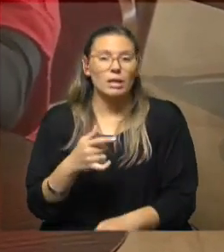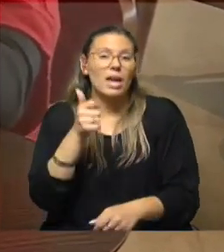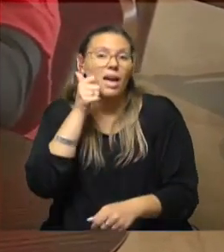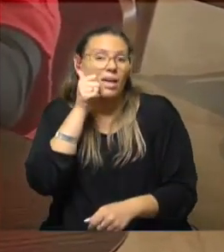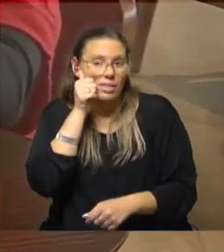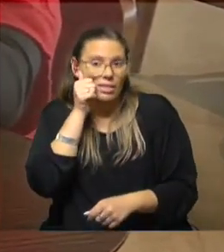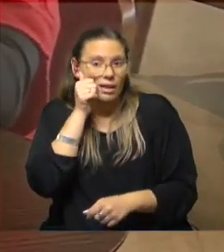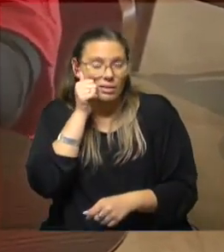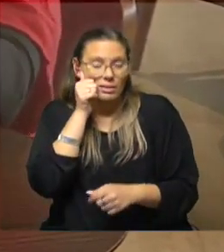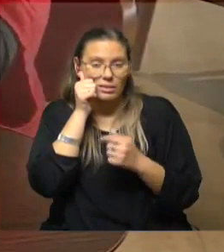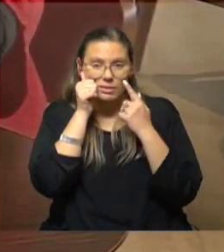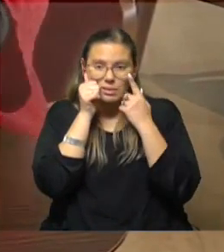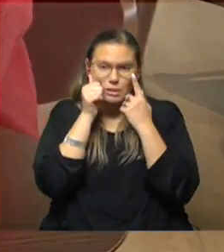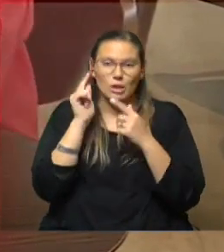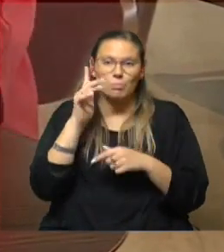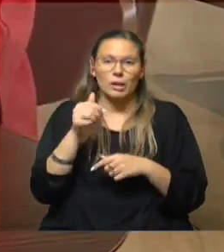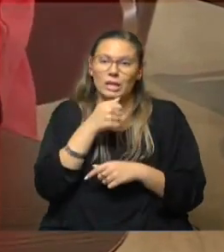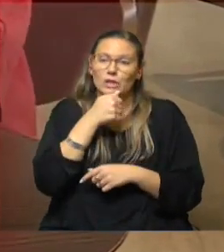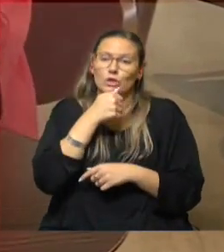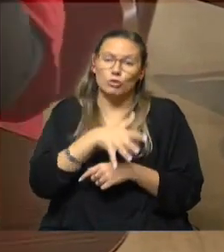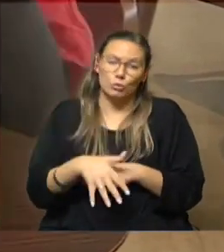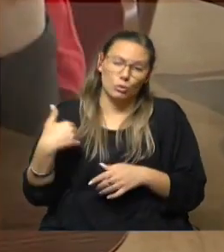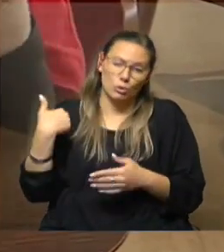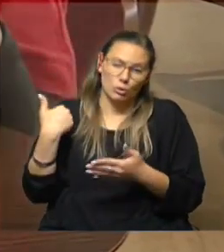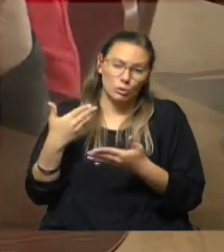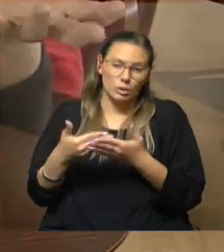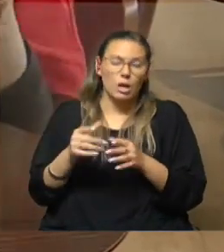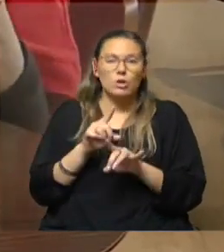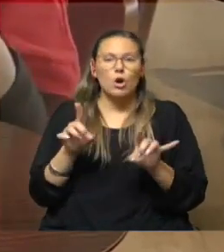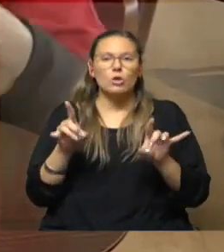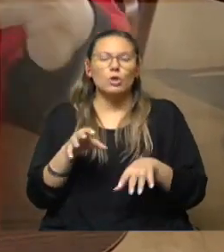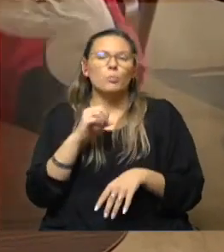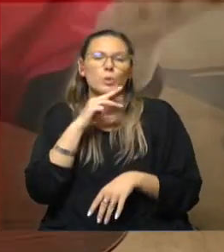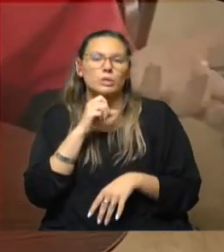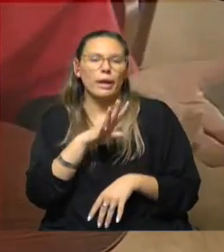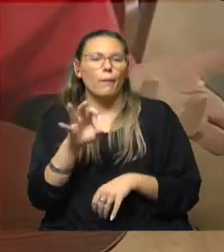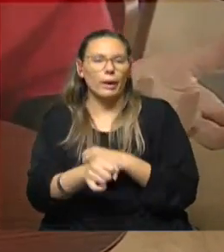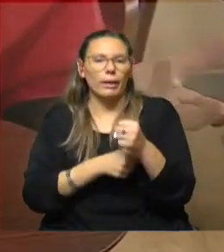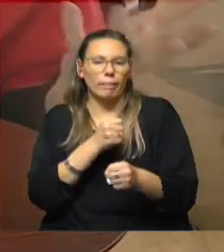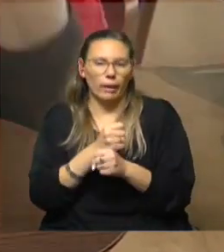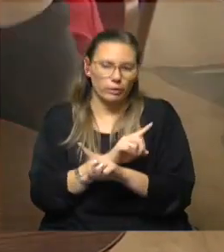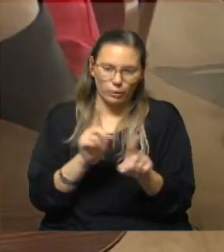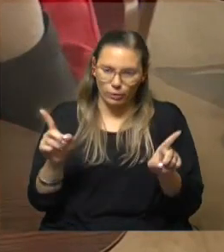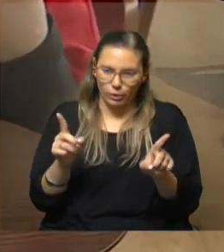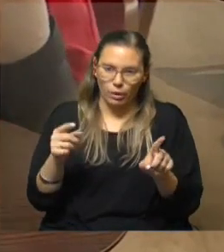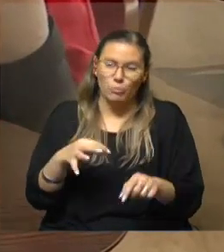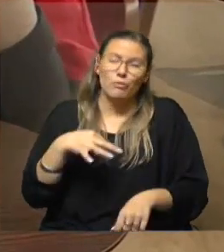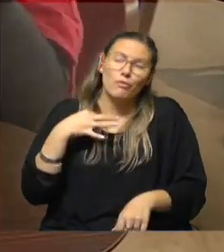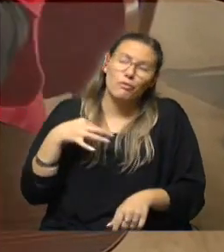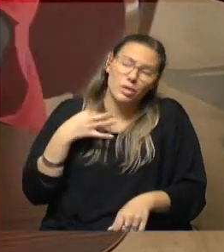tenemos, imagínate la historia que hay, ¿no? Porque no somos chicas de 40 años que pasaron, pasó toda una